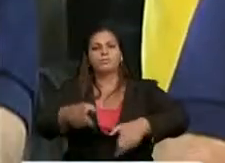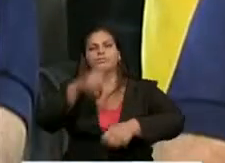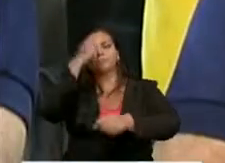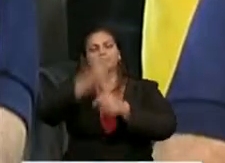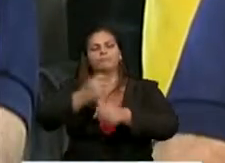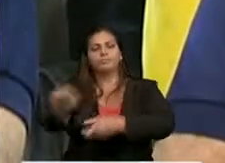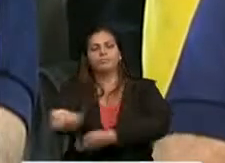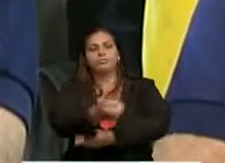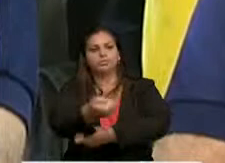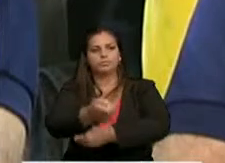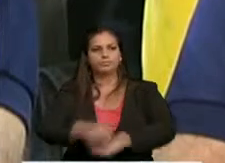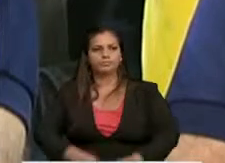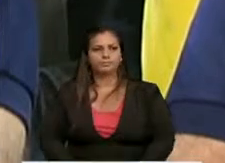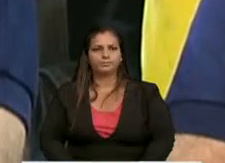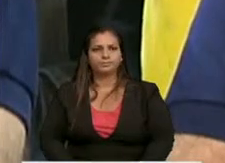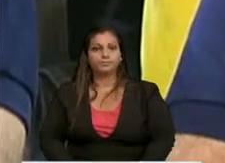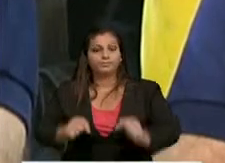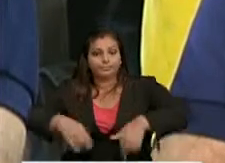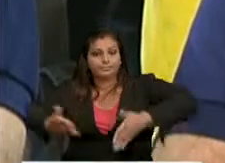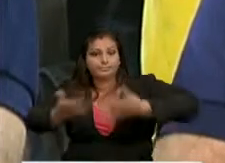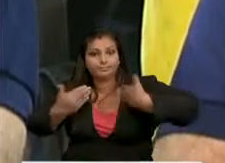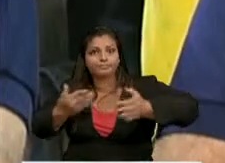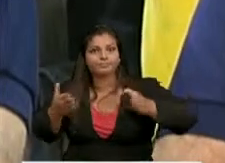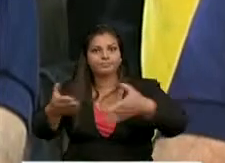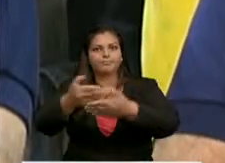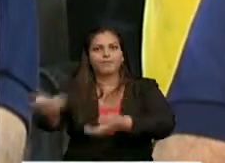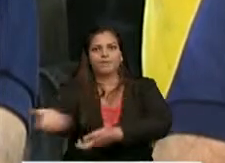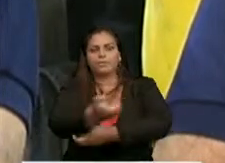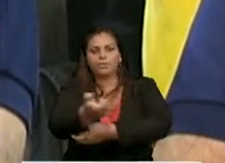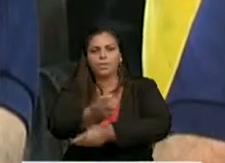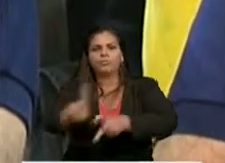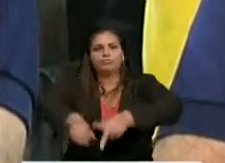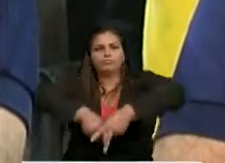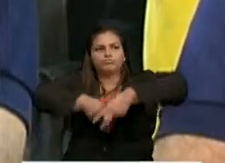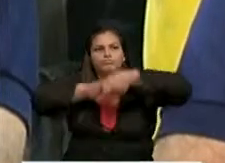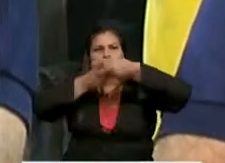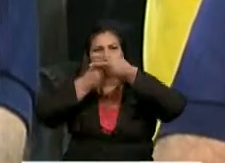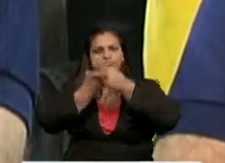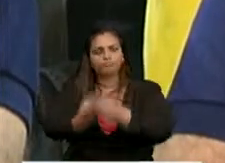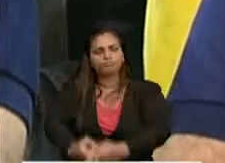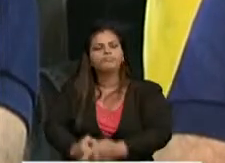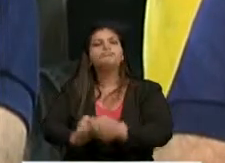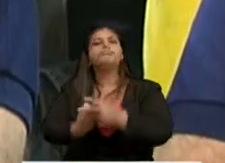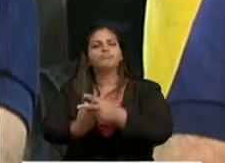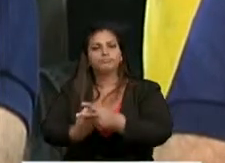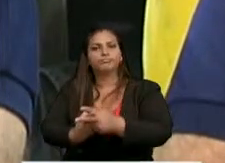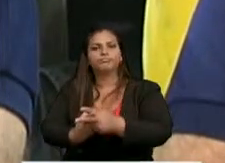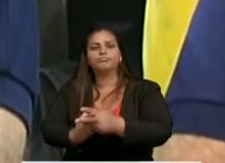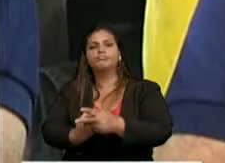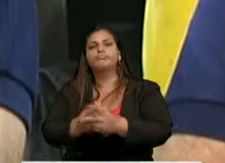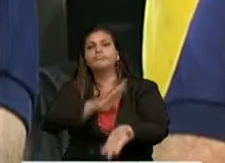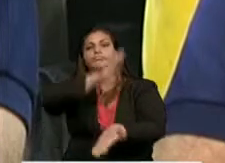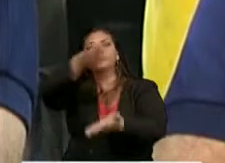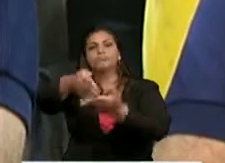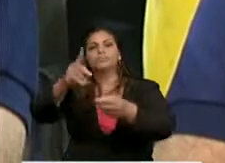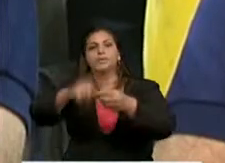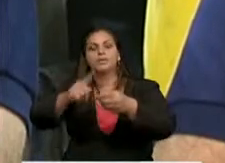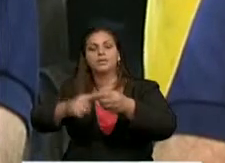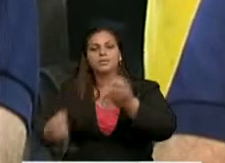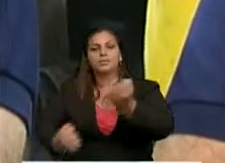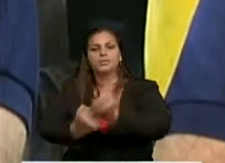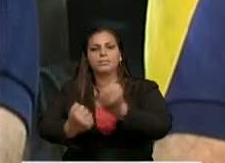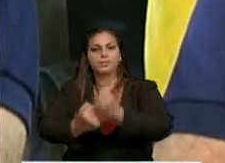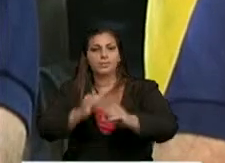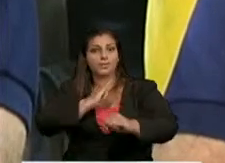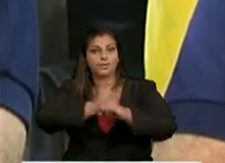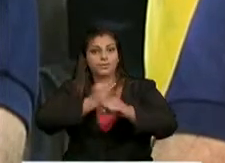Cuerpo Bomberos de Guayaquil ha activado la división forestal apoyada por el resto de bomberos de la